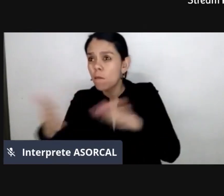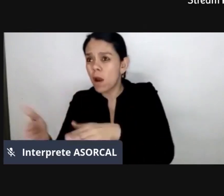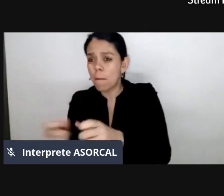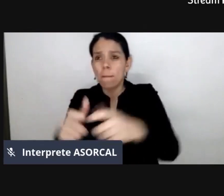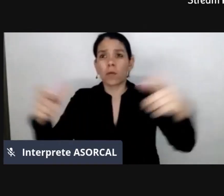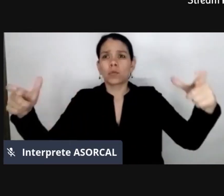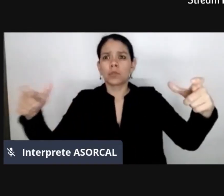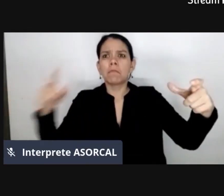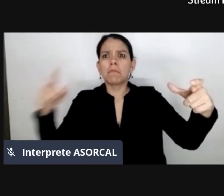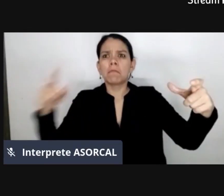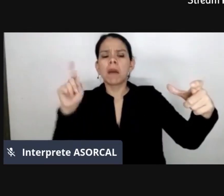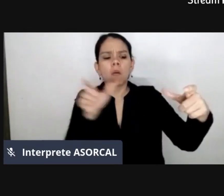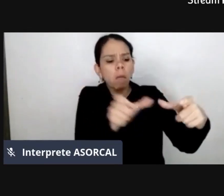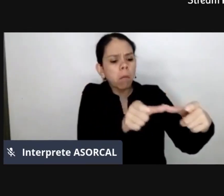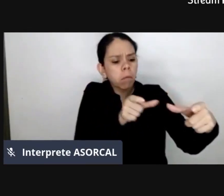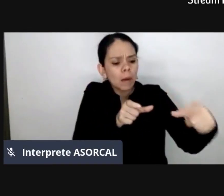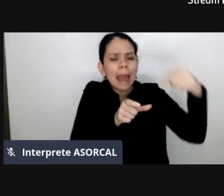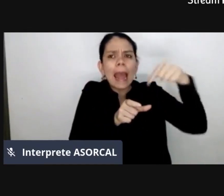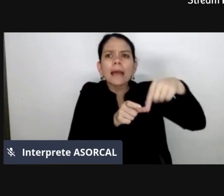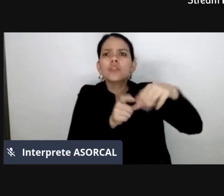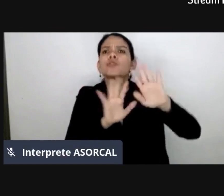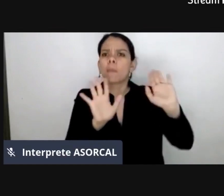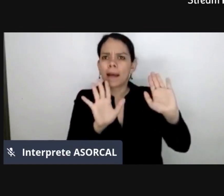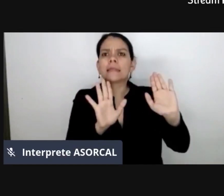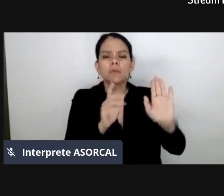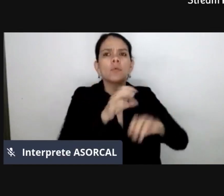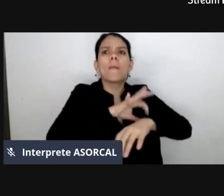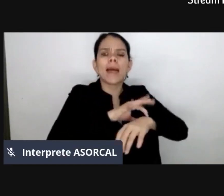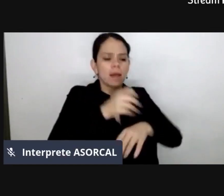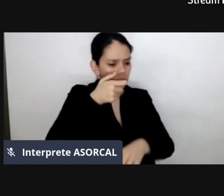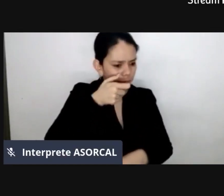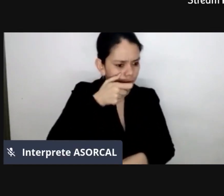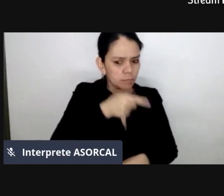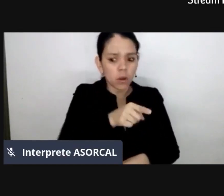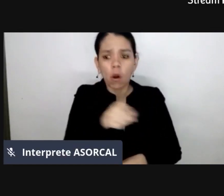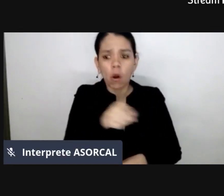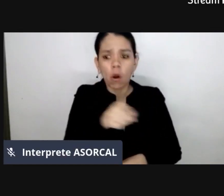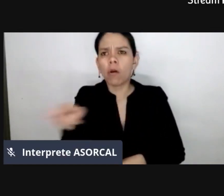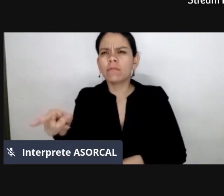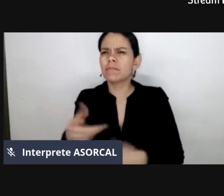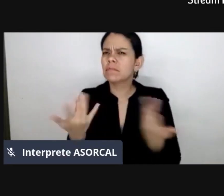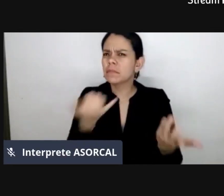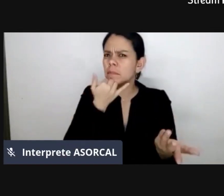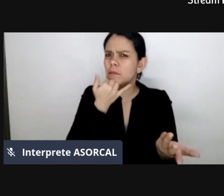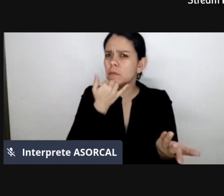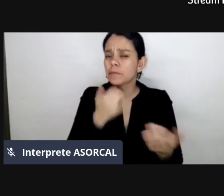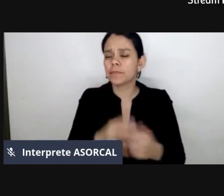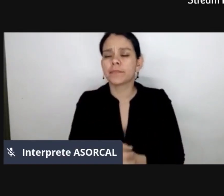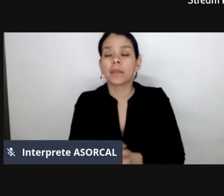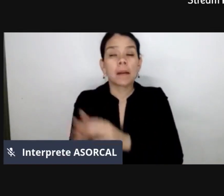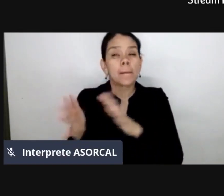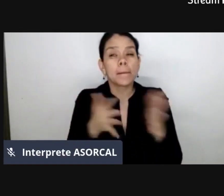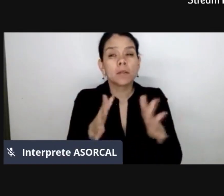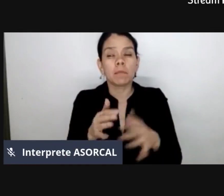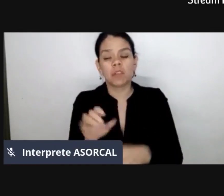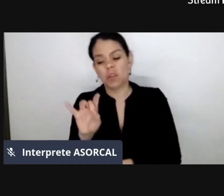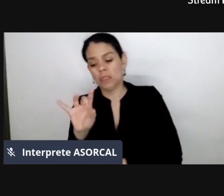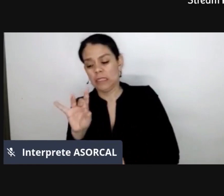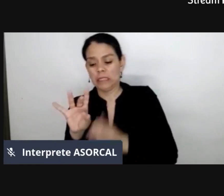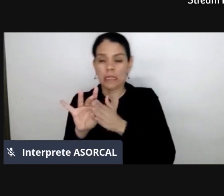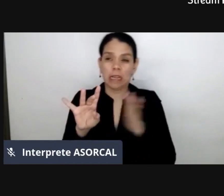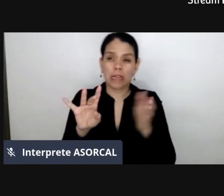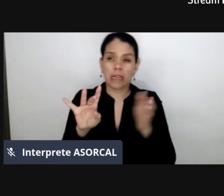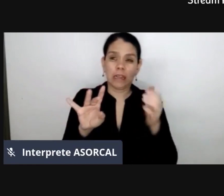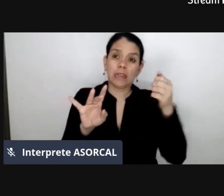analfabetismo en esos tiempos rondaba en el 40% entre la gente que tenía 15 y 19 años. Pero fíjense este otro dato, rondaba